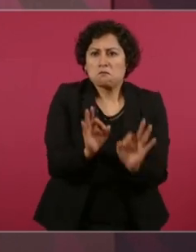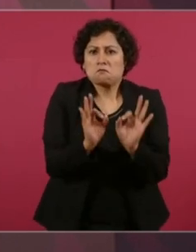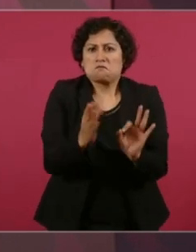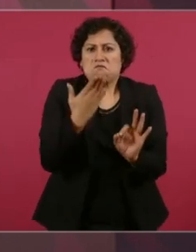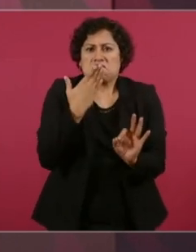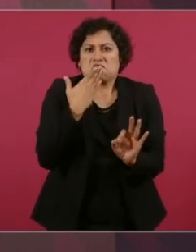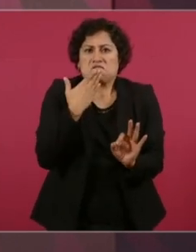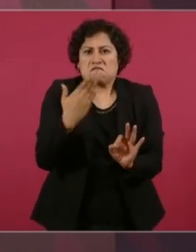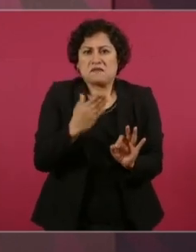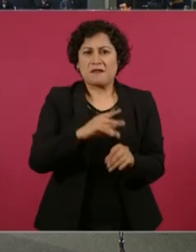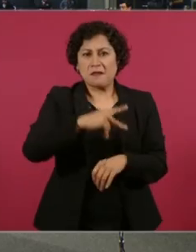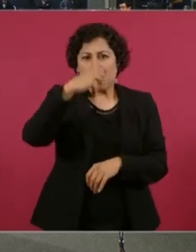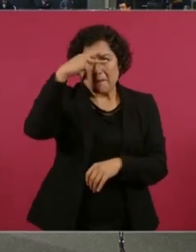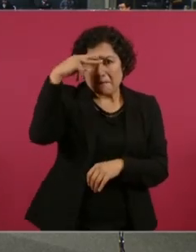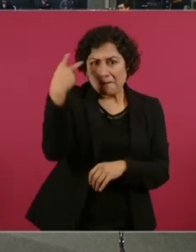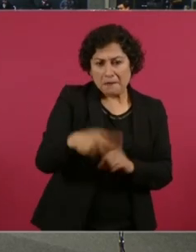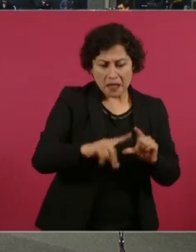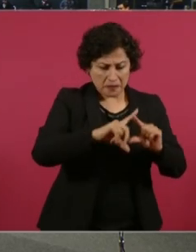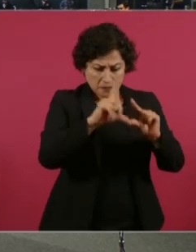Si hubiese